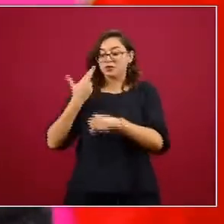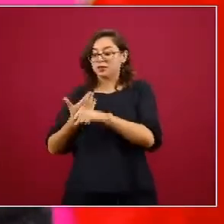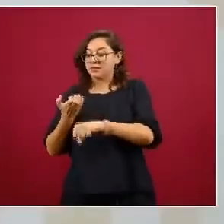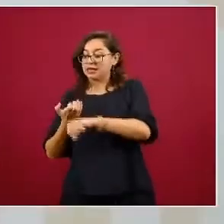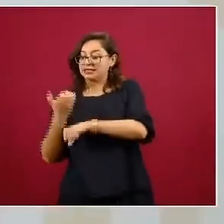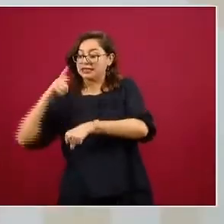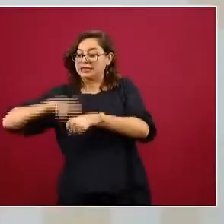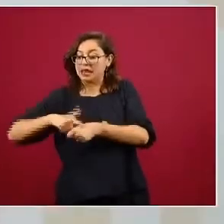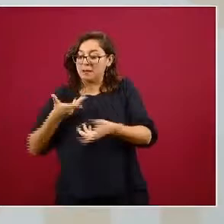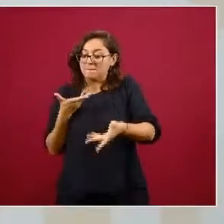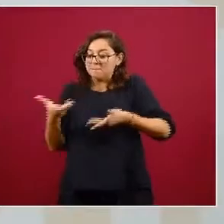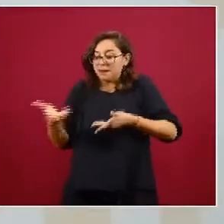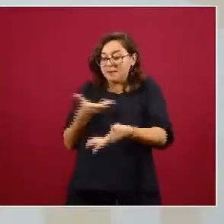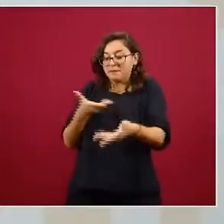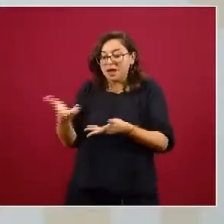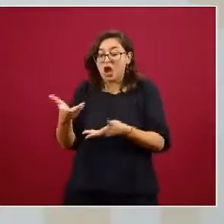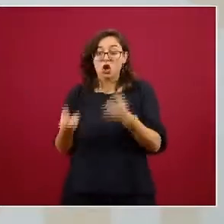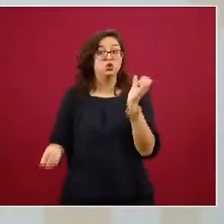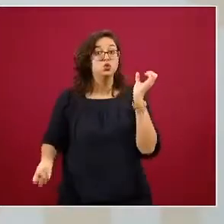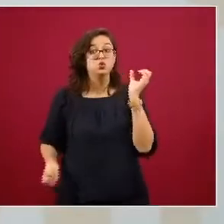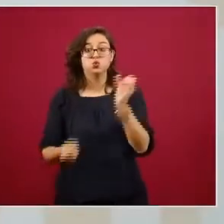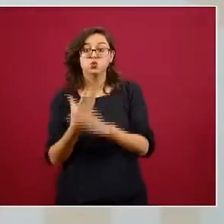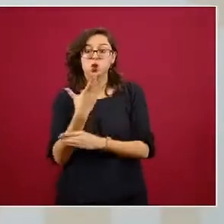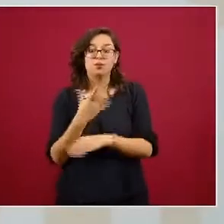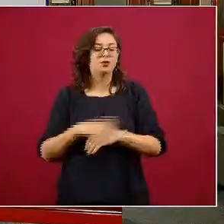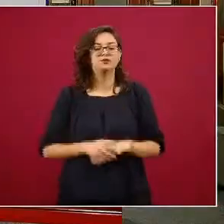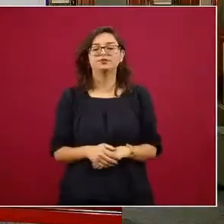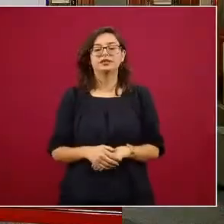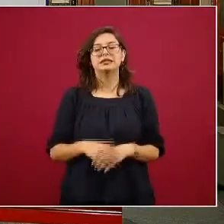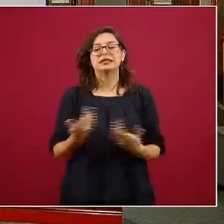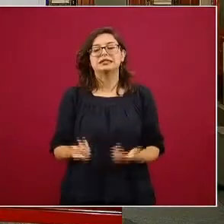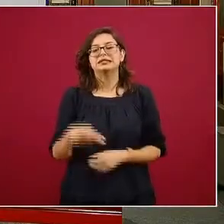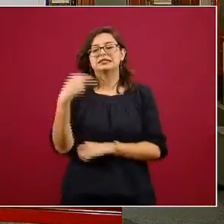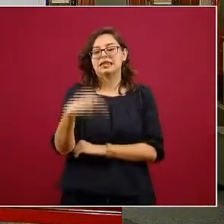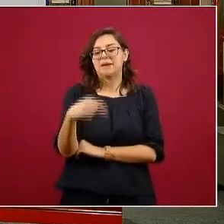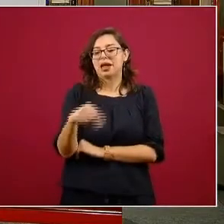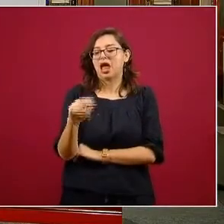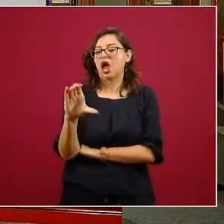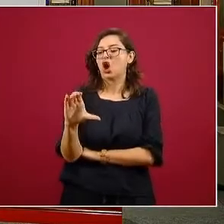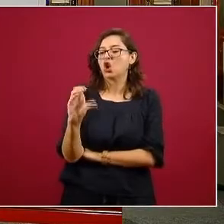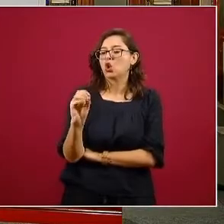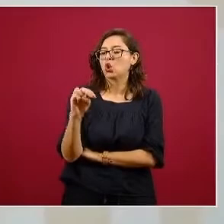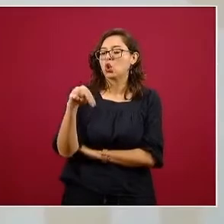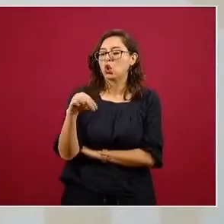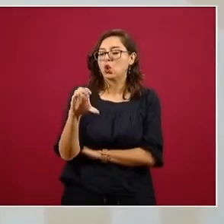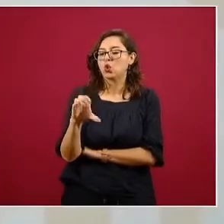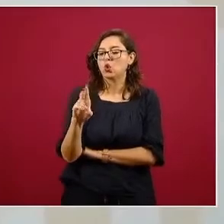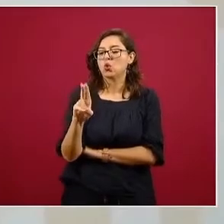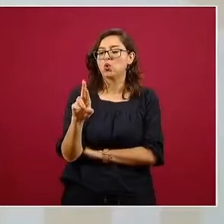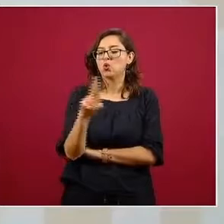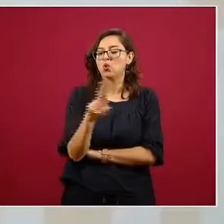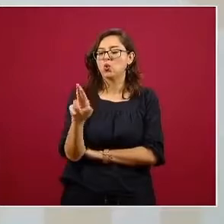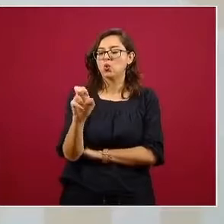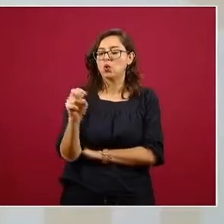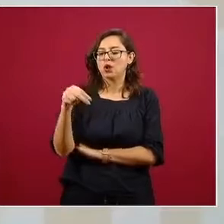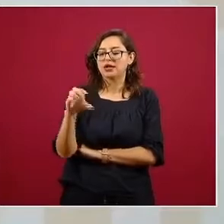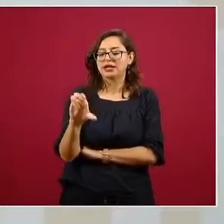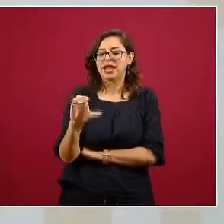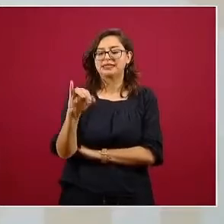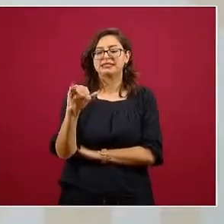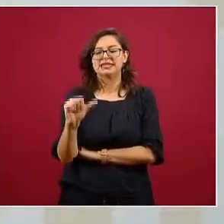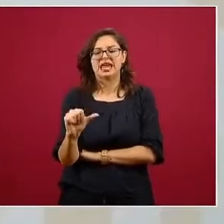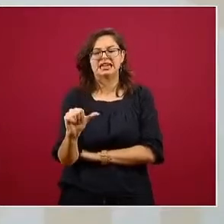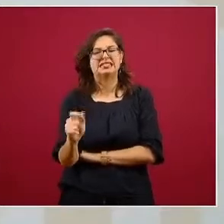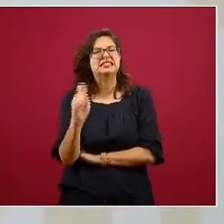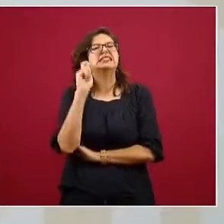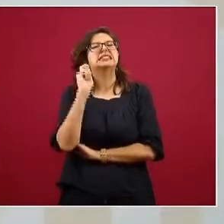nuevo. En términos jurídicos, esto se llama concurrencia. Y esto, para los fines que